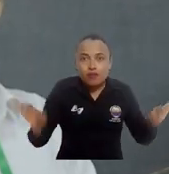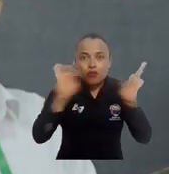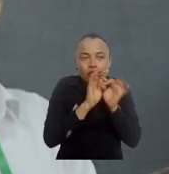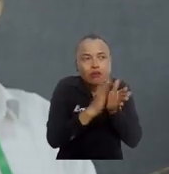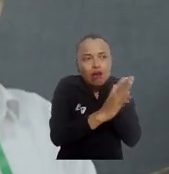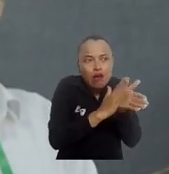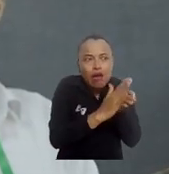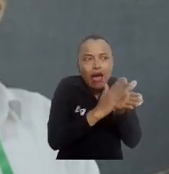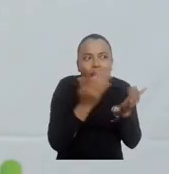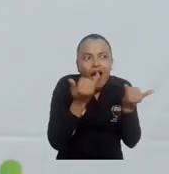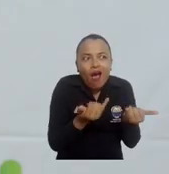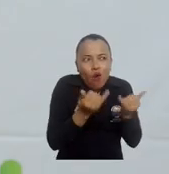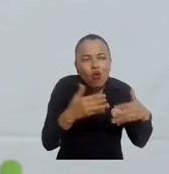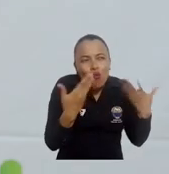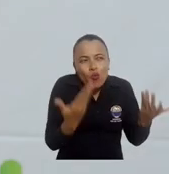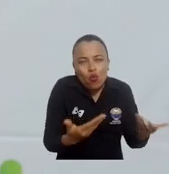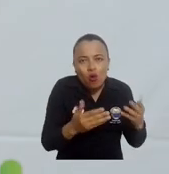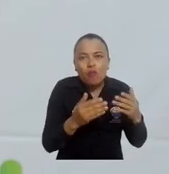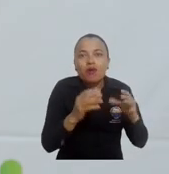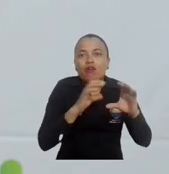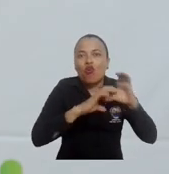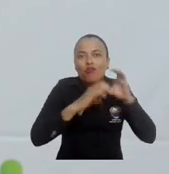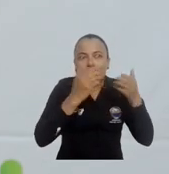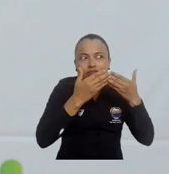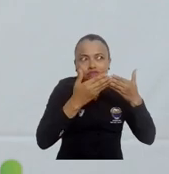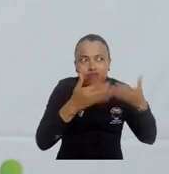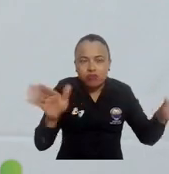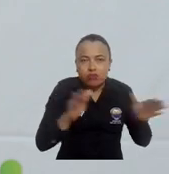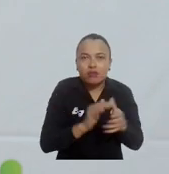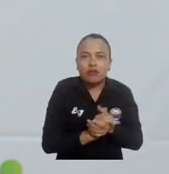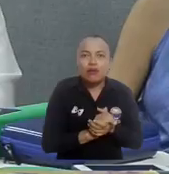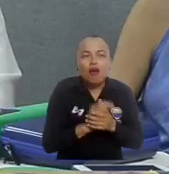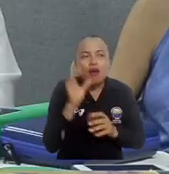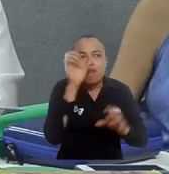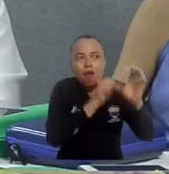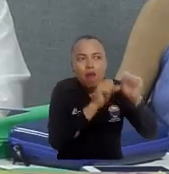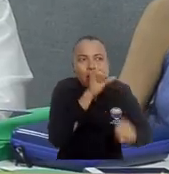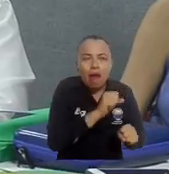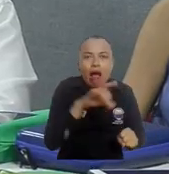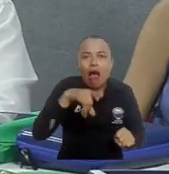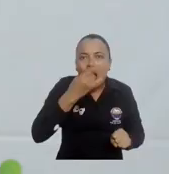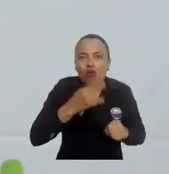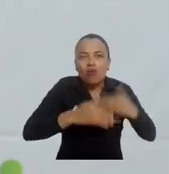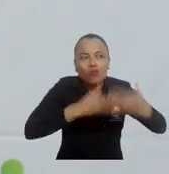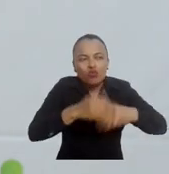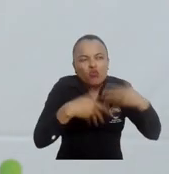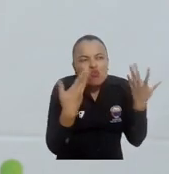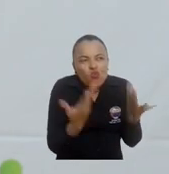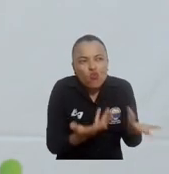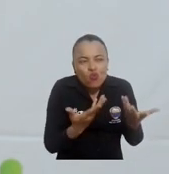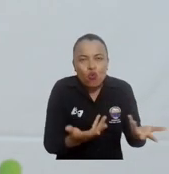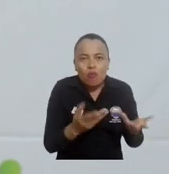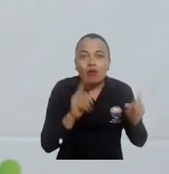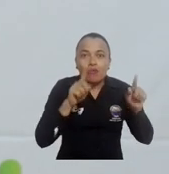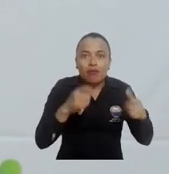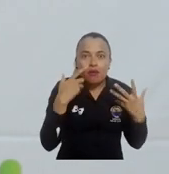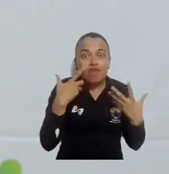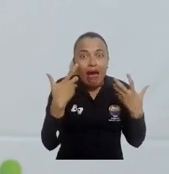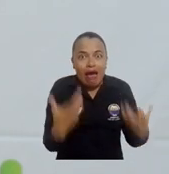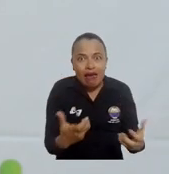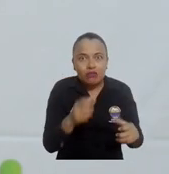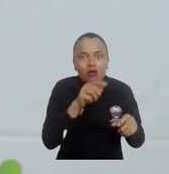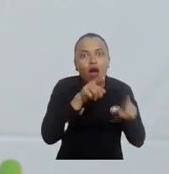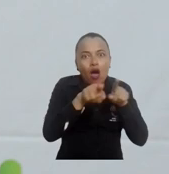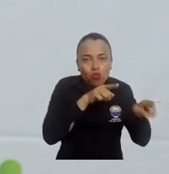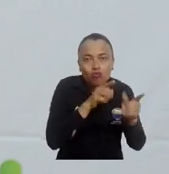Creemos que es importante mantenernos actualizados y mantener abiertos los canales de comunicación para poder identificar mejores rutas, para poder